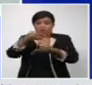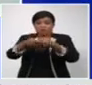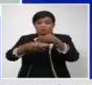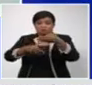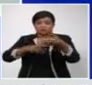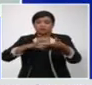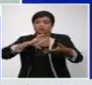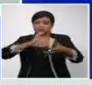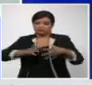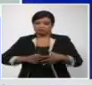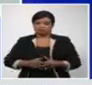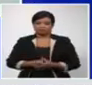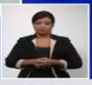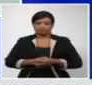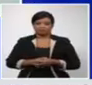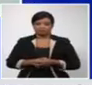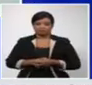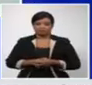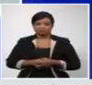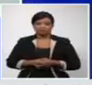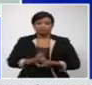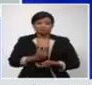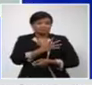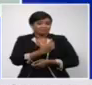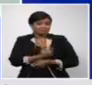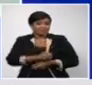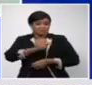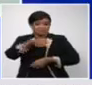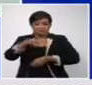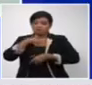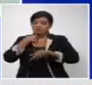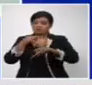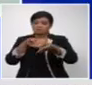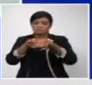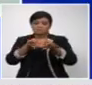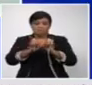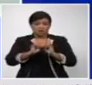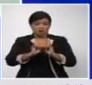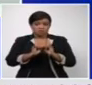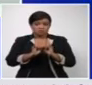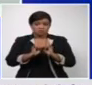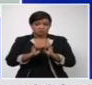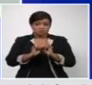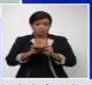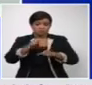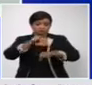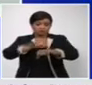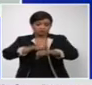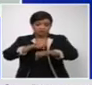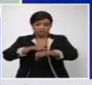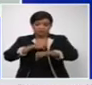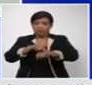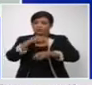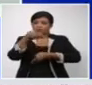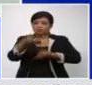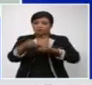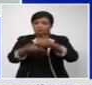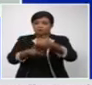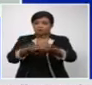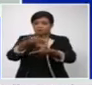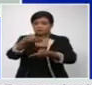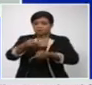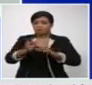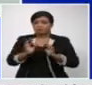complicada. Y lamentablemente los fallecidos, el tiempo transcurrido entre el inicio